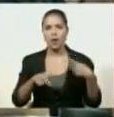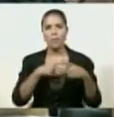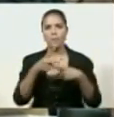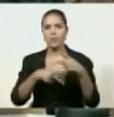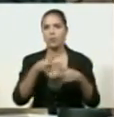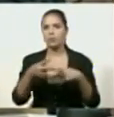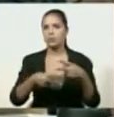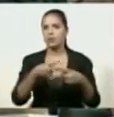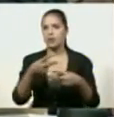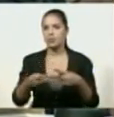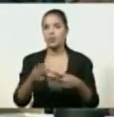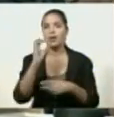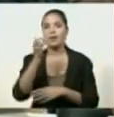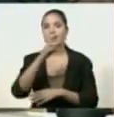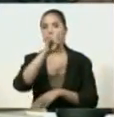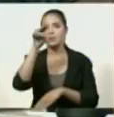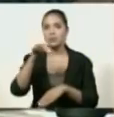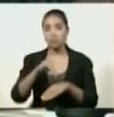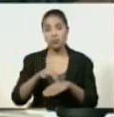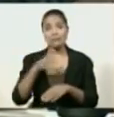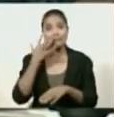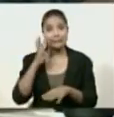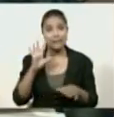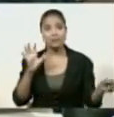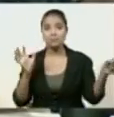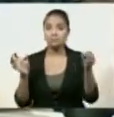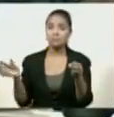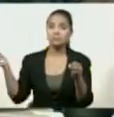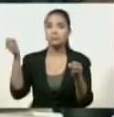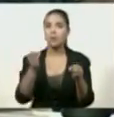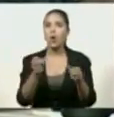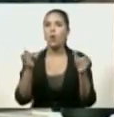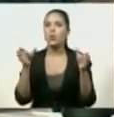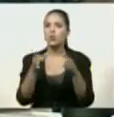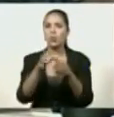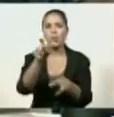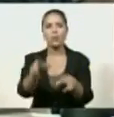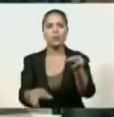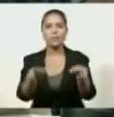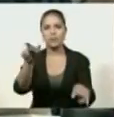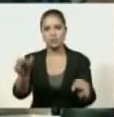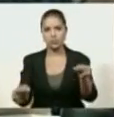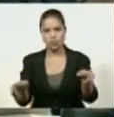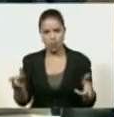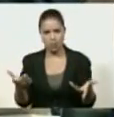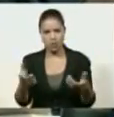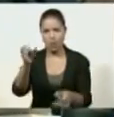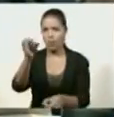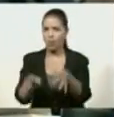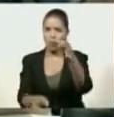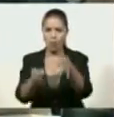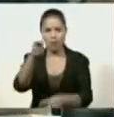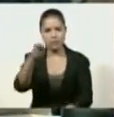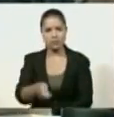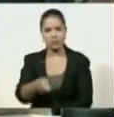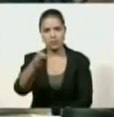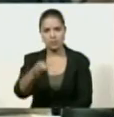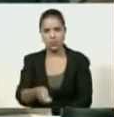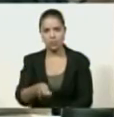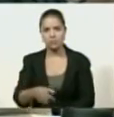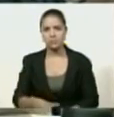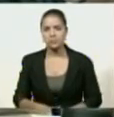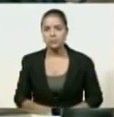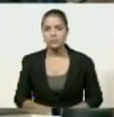a través del cual la Asamblea Nacional pretende designar a un grupo de personas como magistrados y magistradas de este